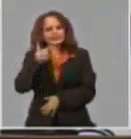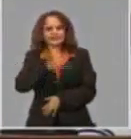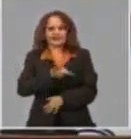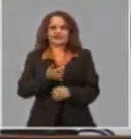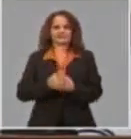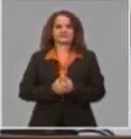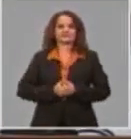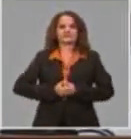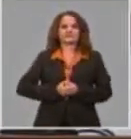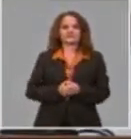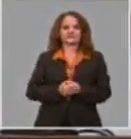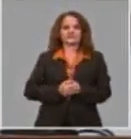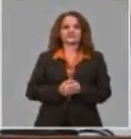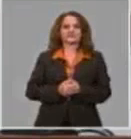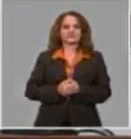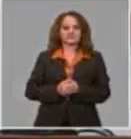pueblo